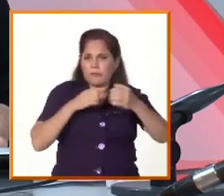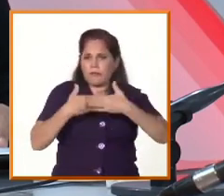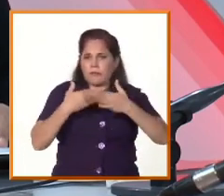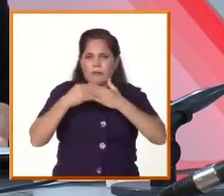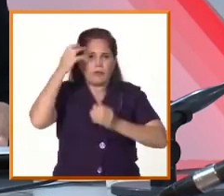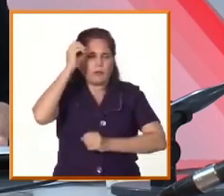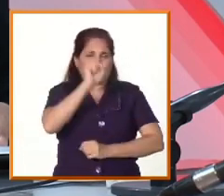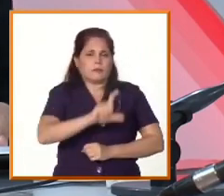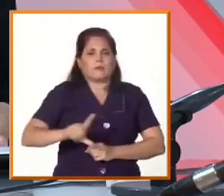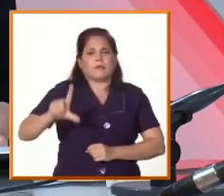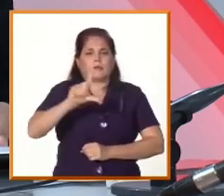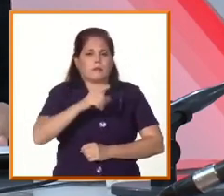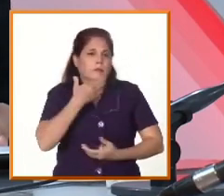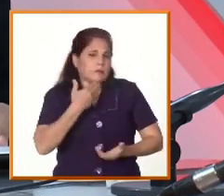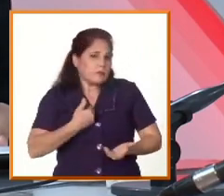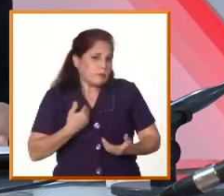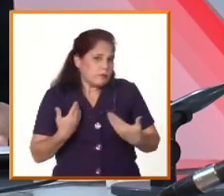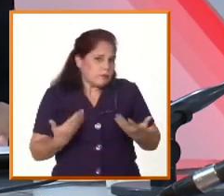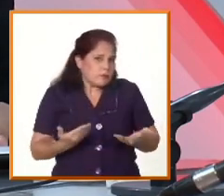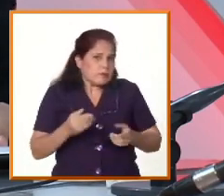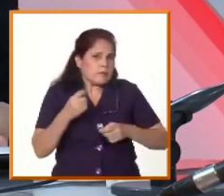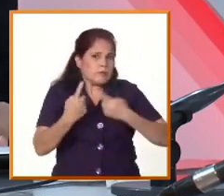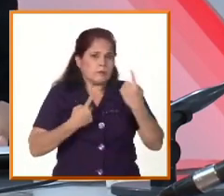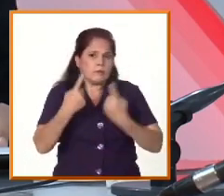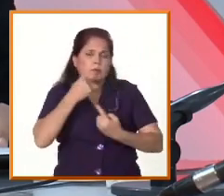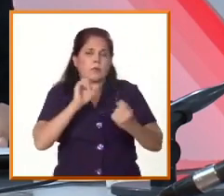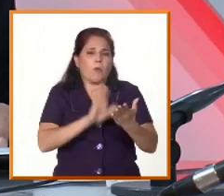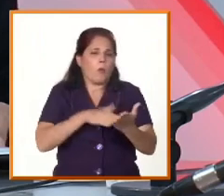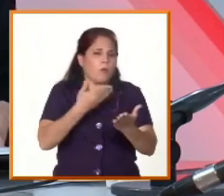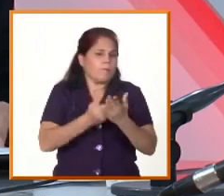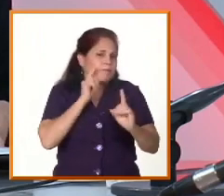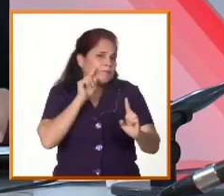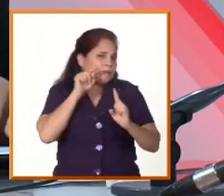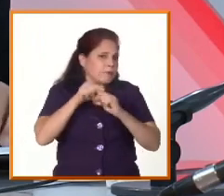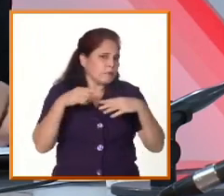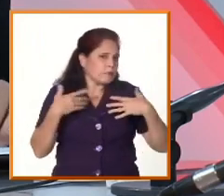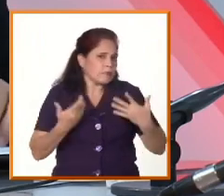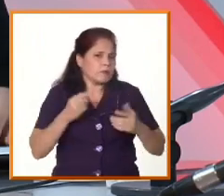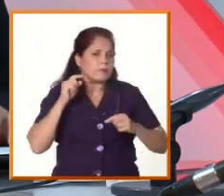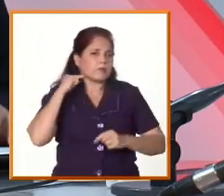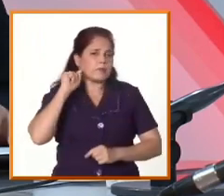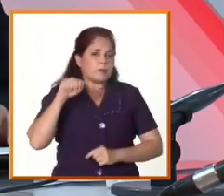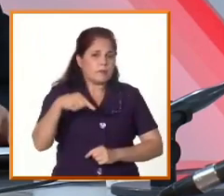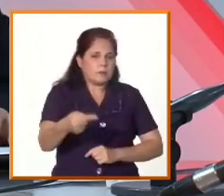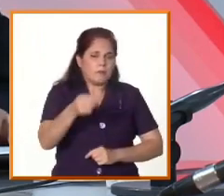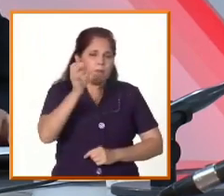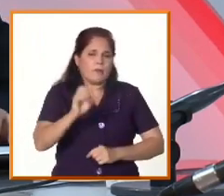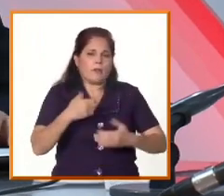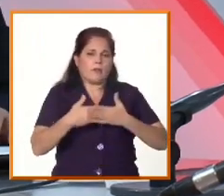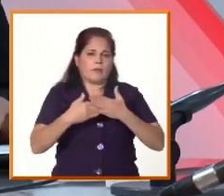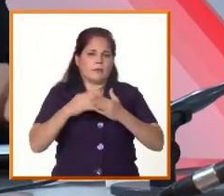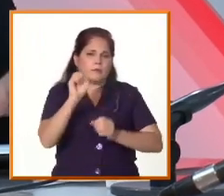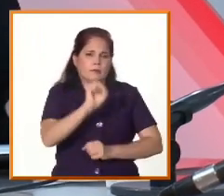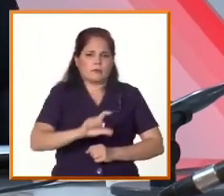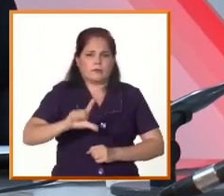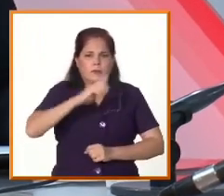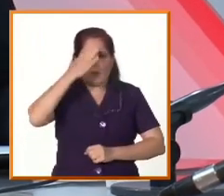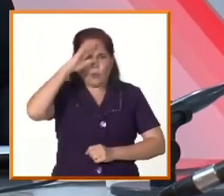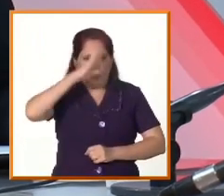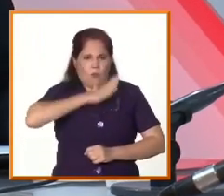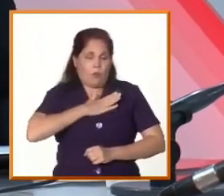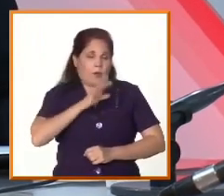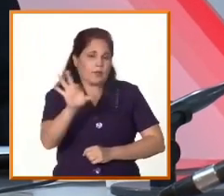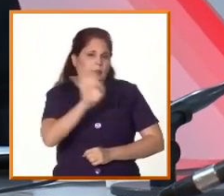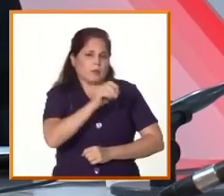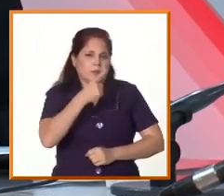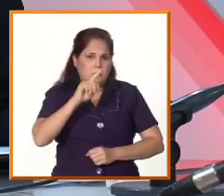Estatal socialista por dónde anda y cuáles son las propósitos que tenemos hacia los próximos meses en la empresa Estatal Cuba Así que los invito a